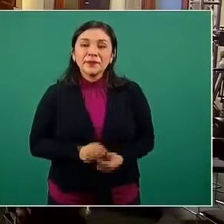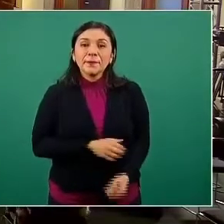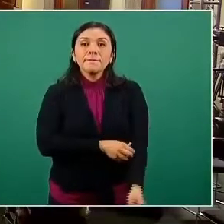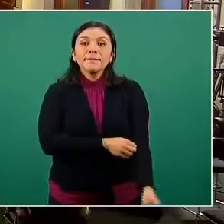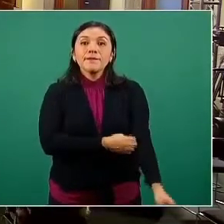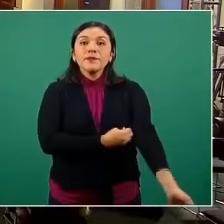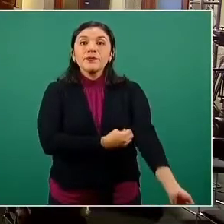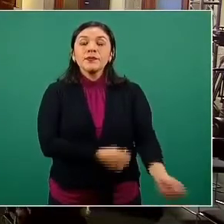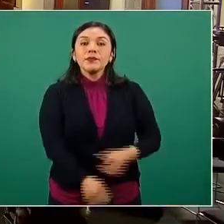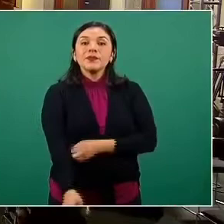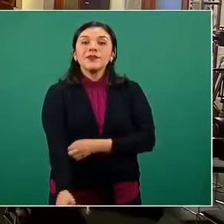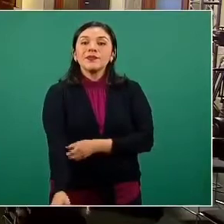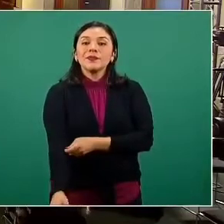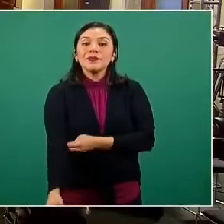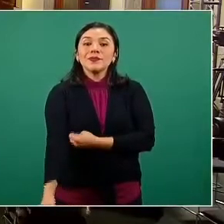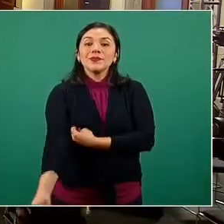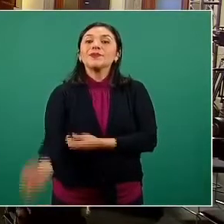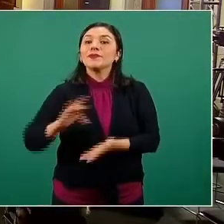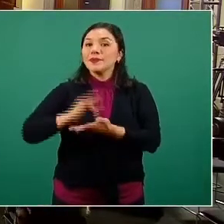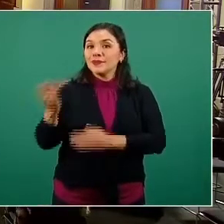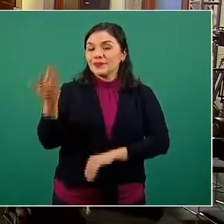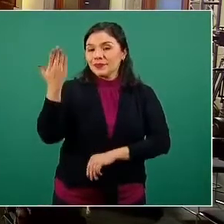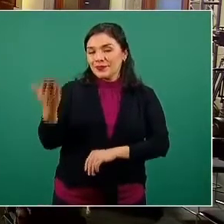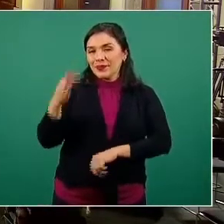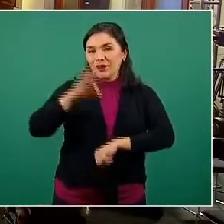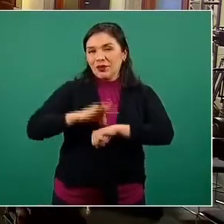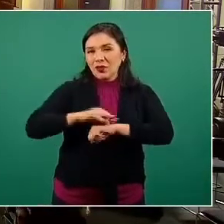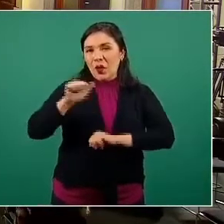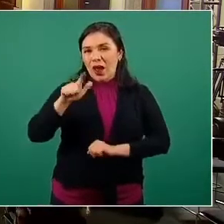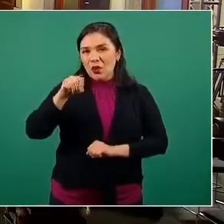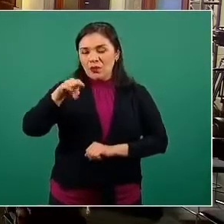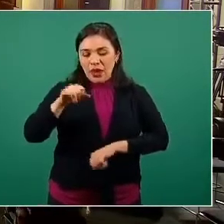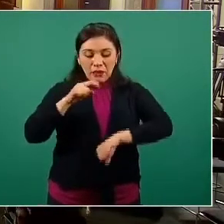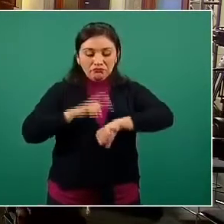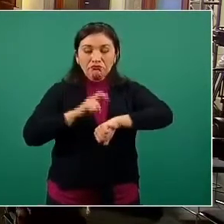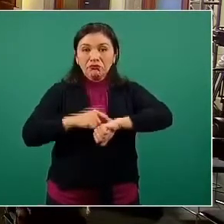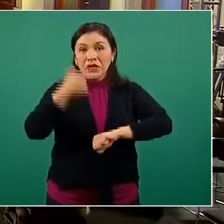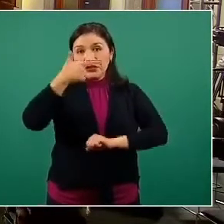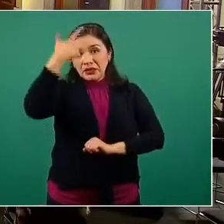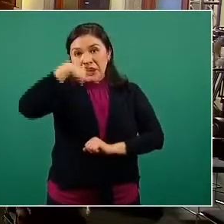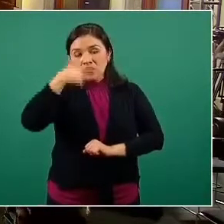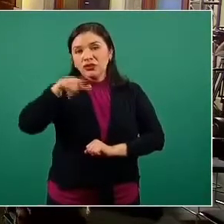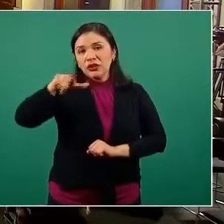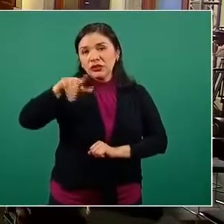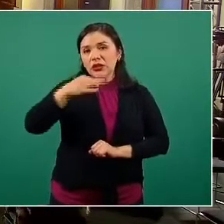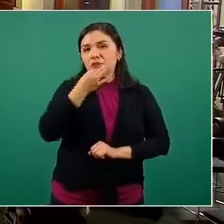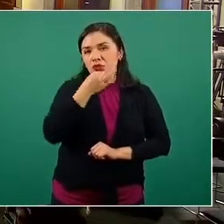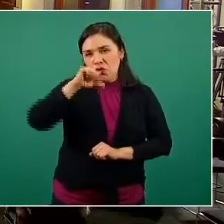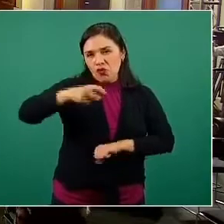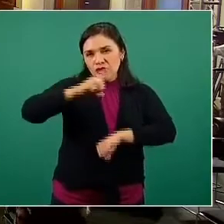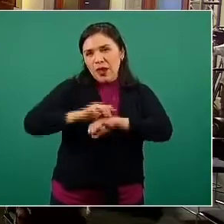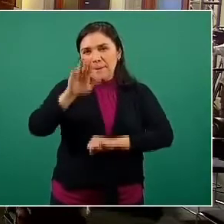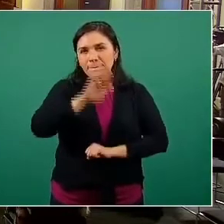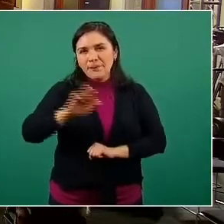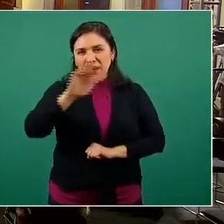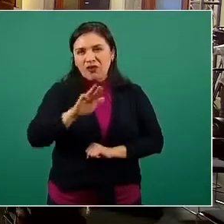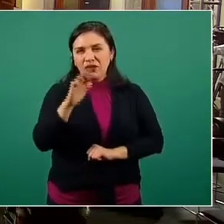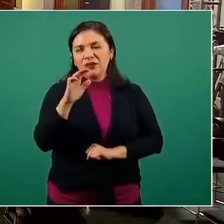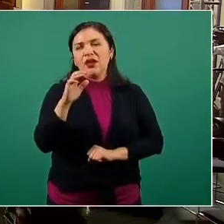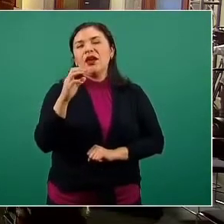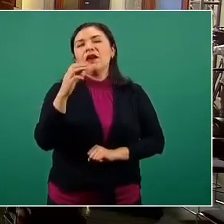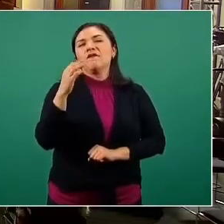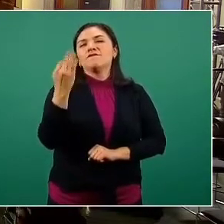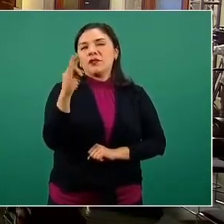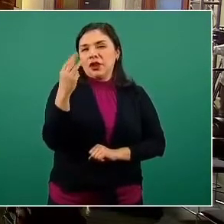noche. Muchas gracias, doctor Elomía. Cuando son las 19:17 de este miércoles 3 de